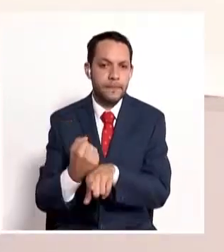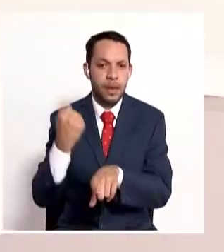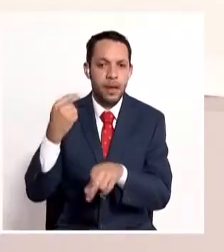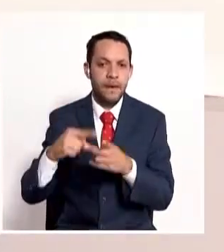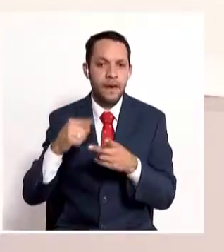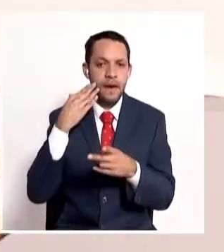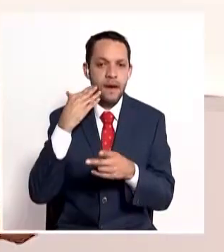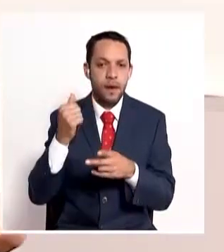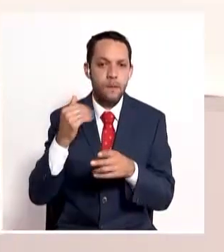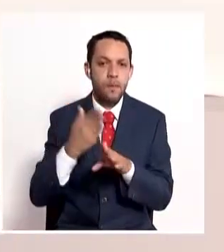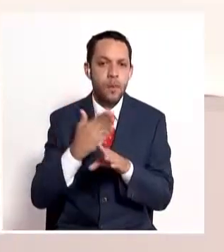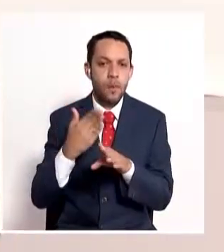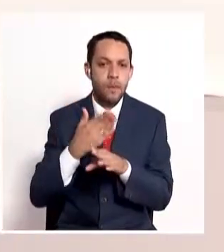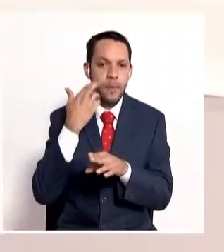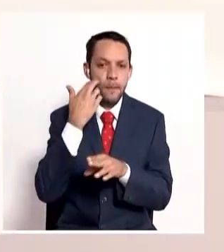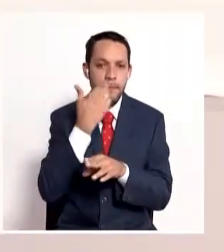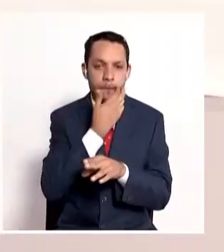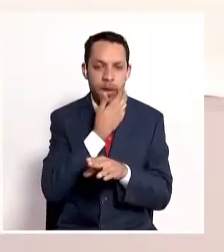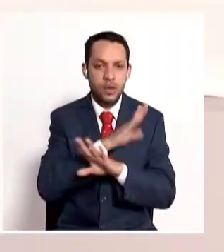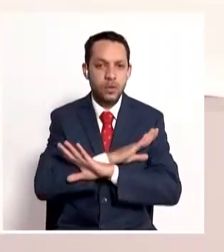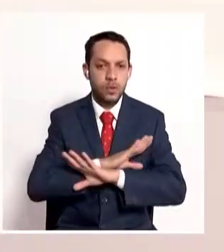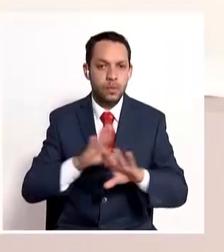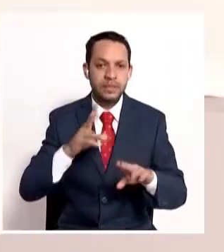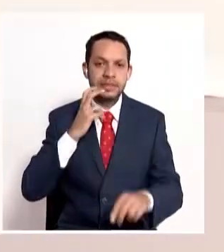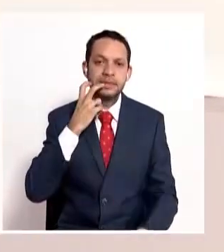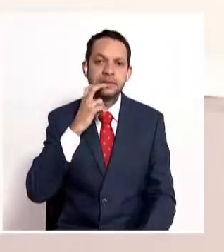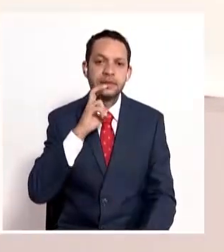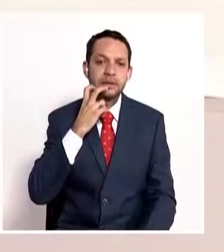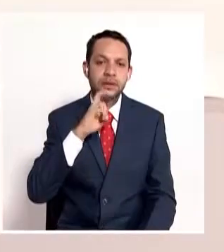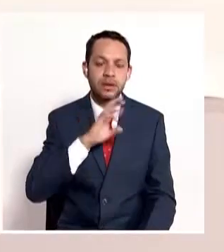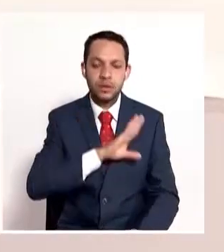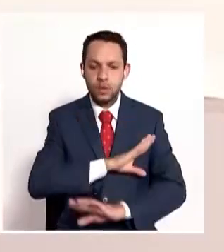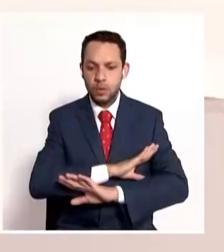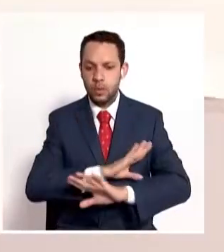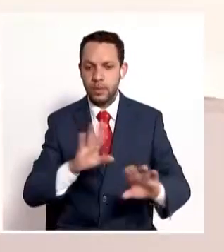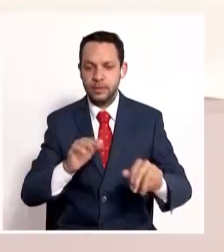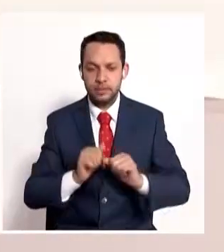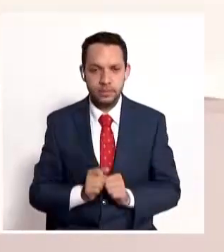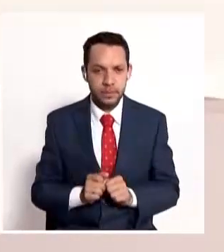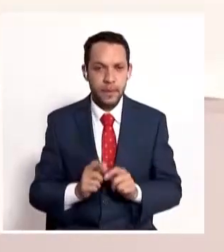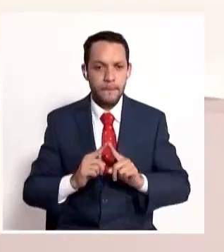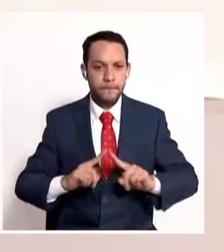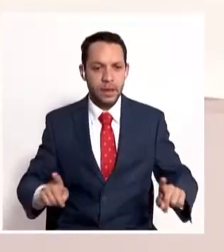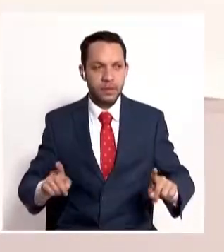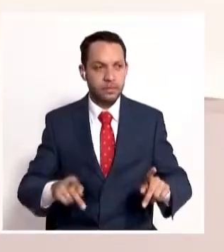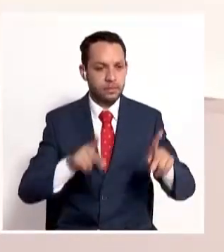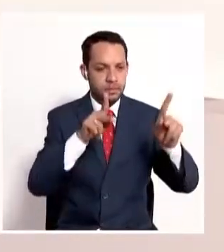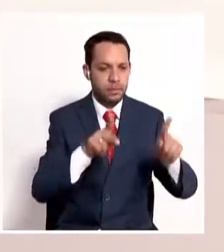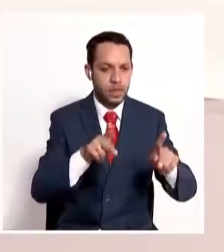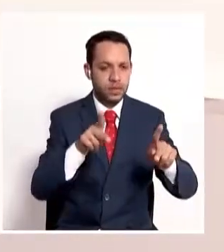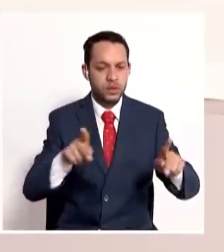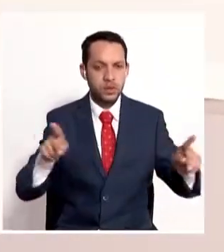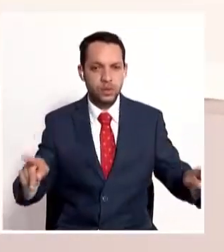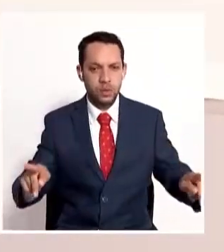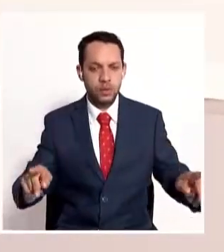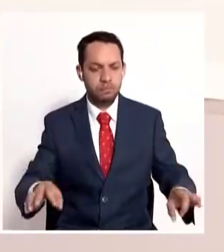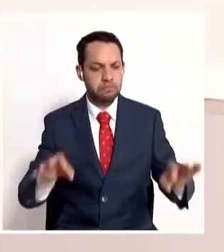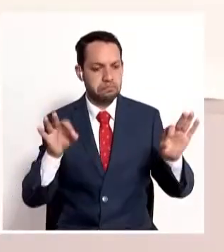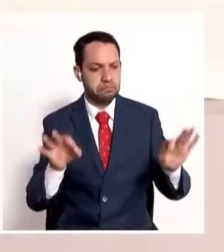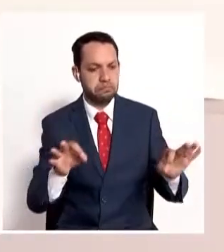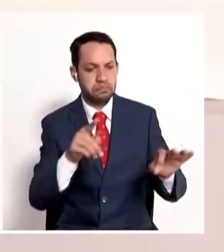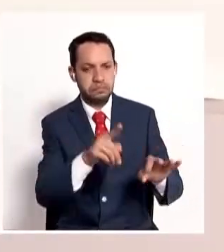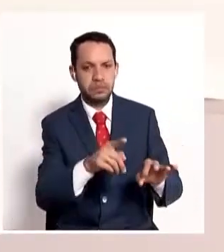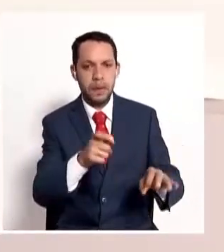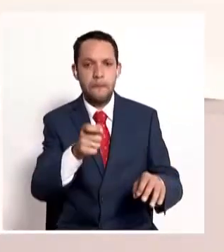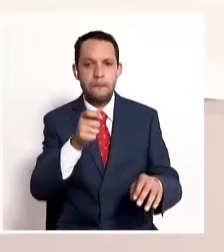pues una persona cuando los no puede comer carte pero no ve los pacientes perfectamente